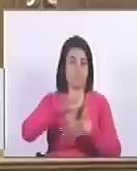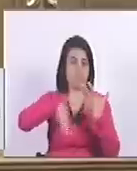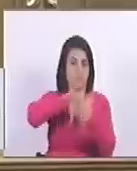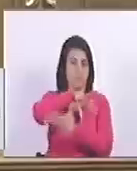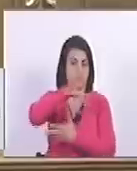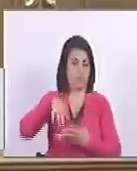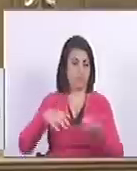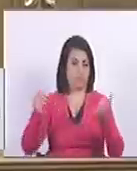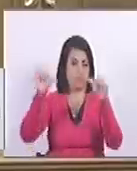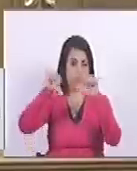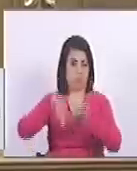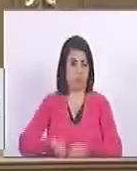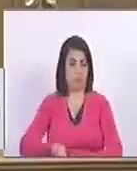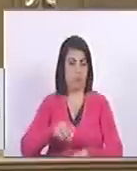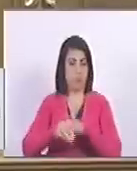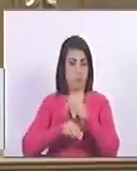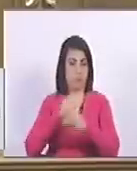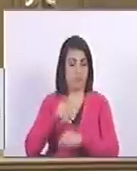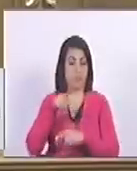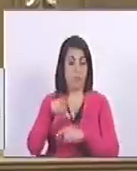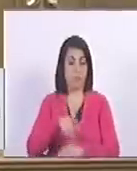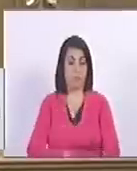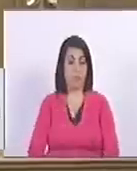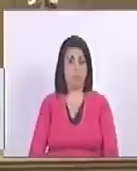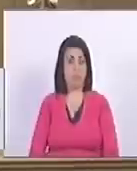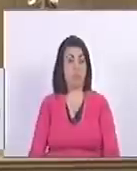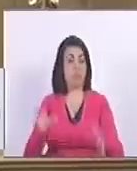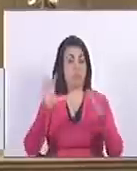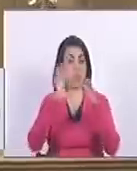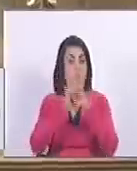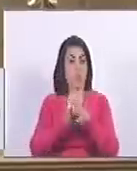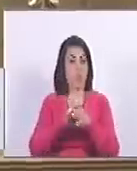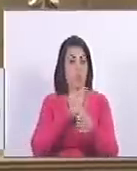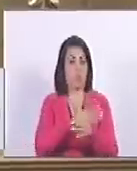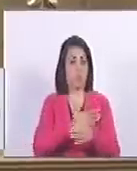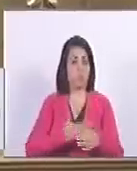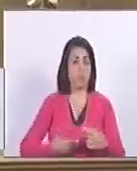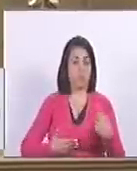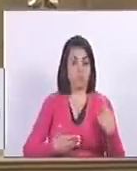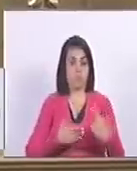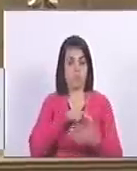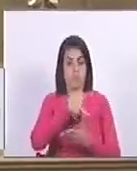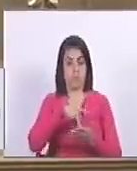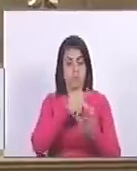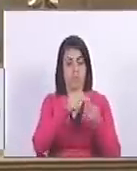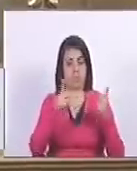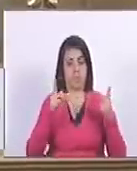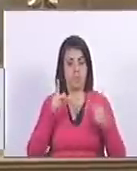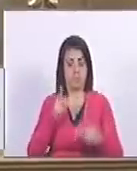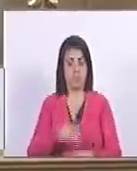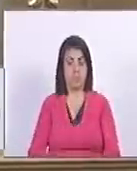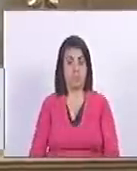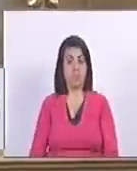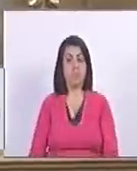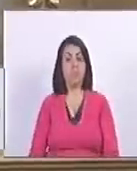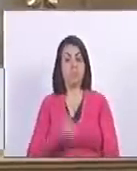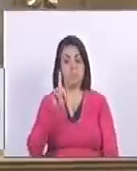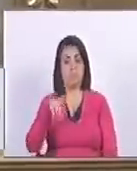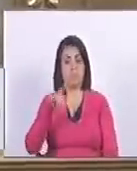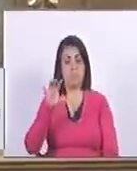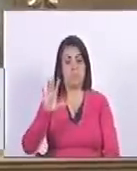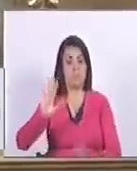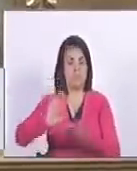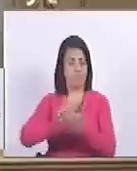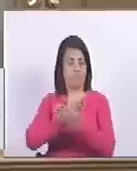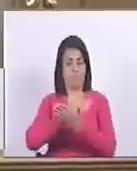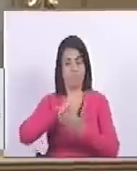desastre de quienes ustedes ungieron de presidente en una plaza pública, de haber despojado al